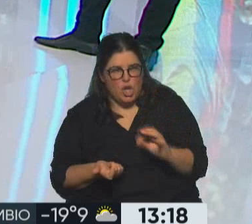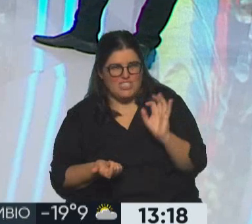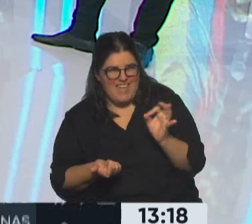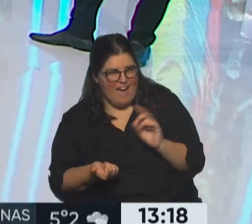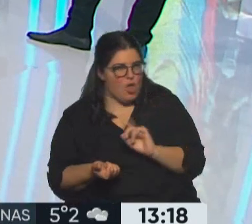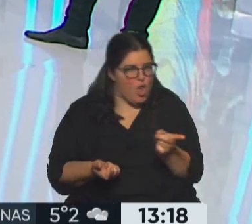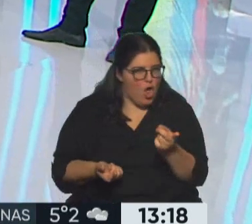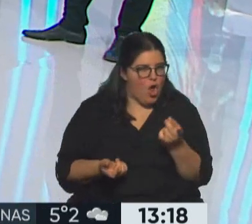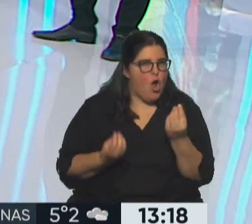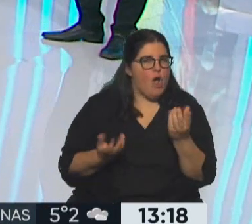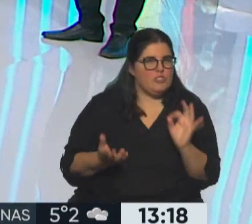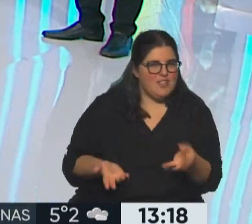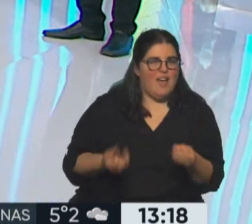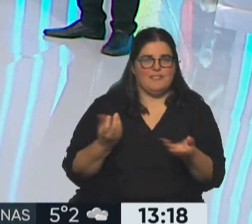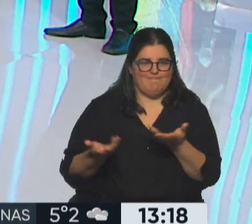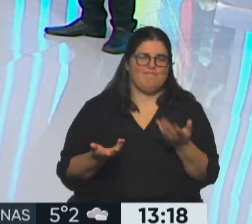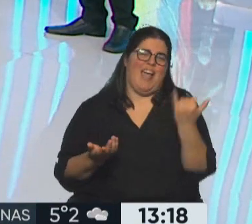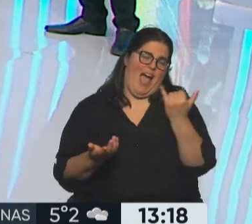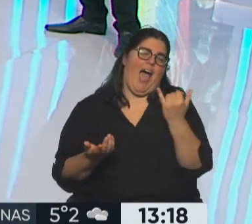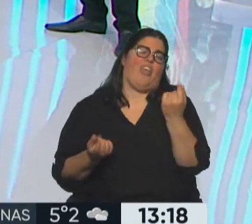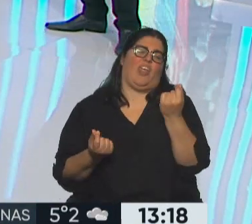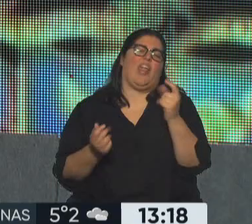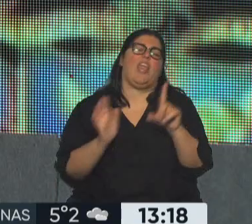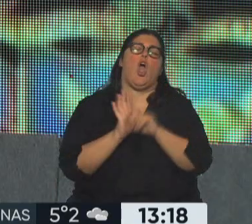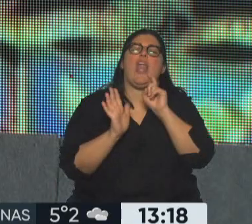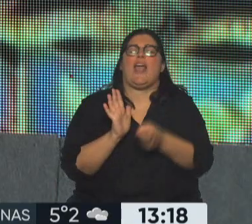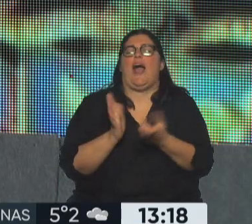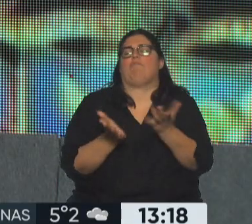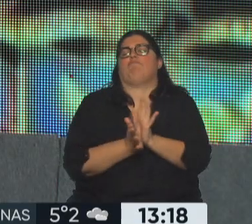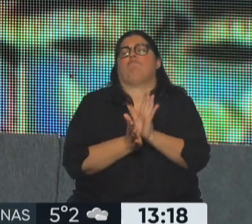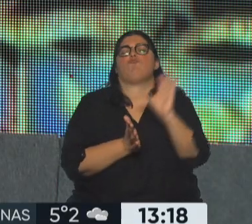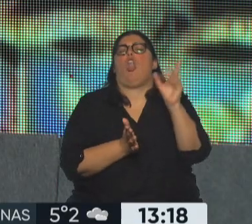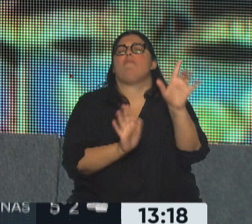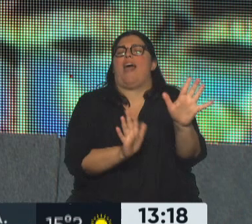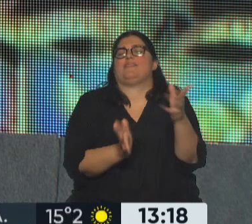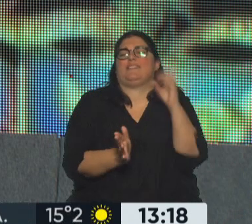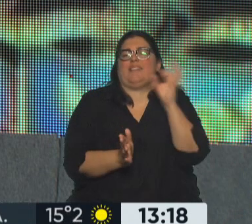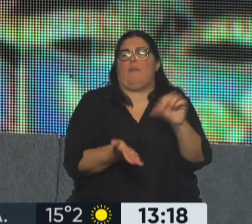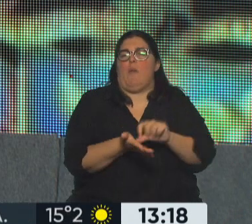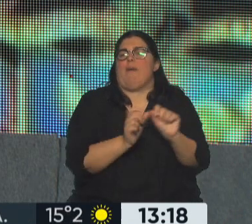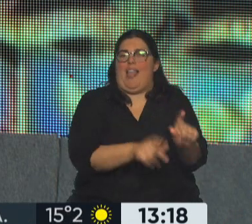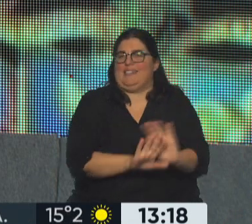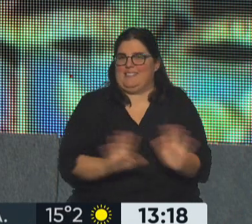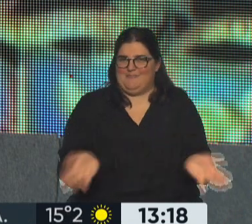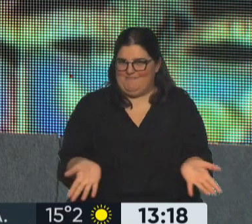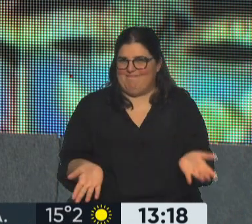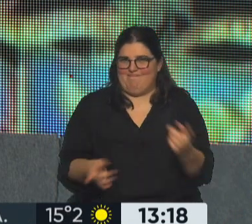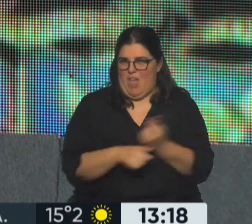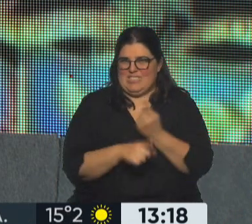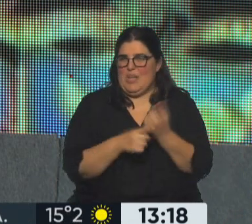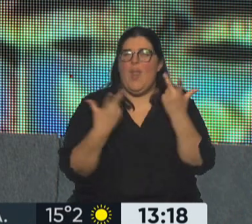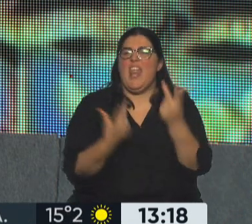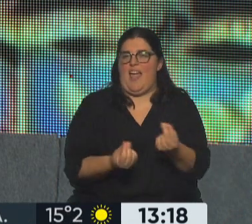¿no? Claro. Pero digamos que hubo dinero ilegal en un país como Colombia, me parece que no se puede negar y que va más allá de la